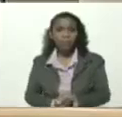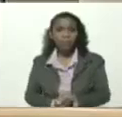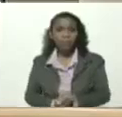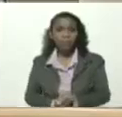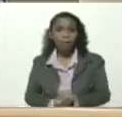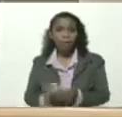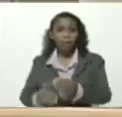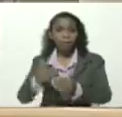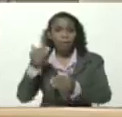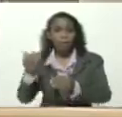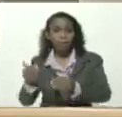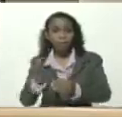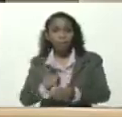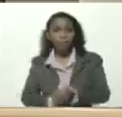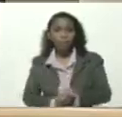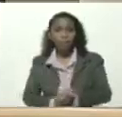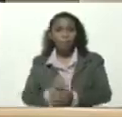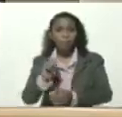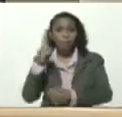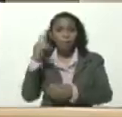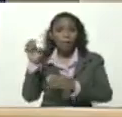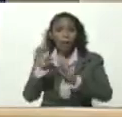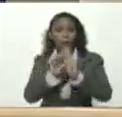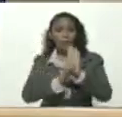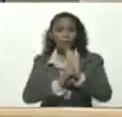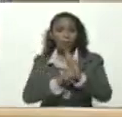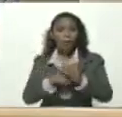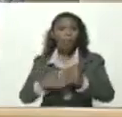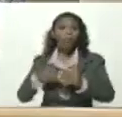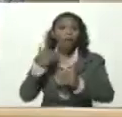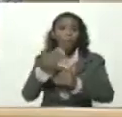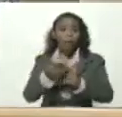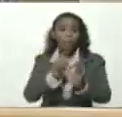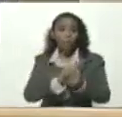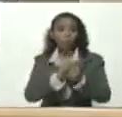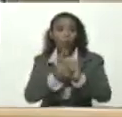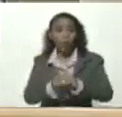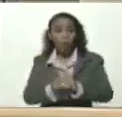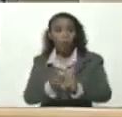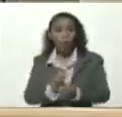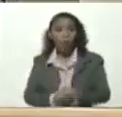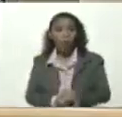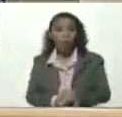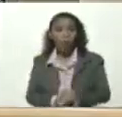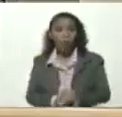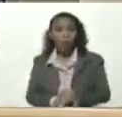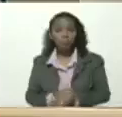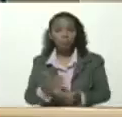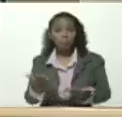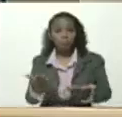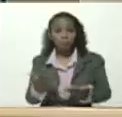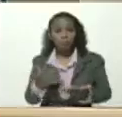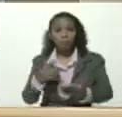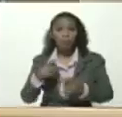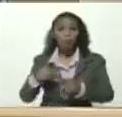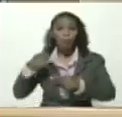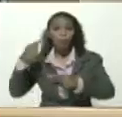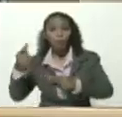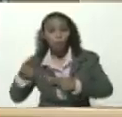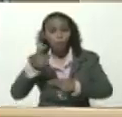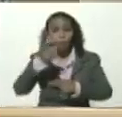luego, en la primera etapa, luego lo sustituye y designa otro